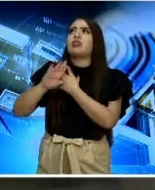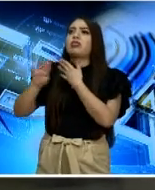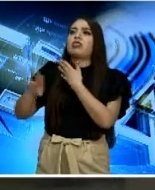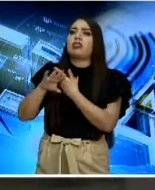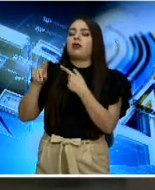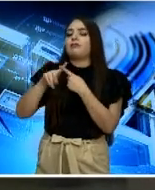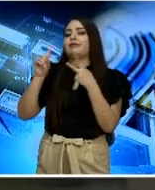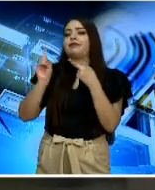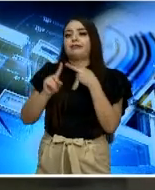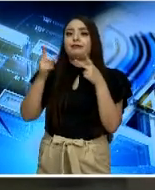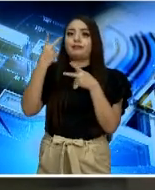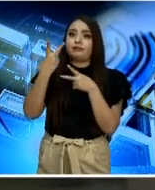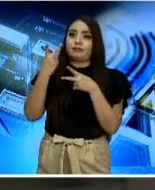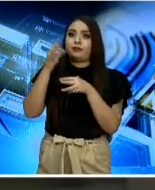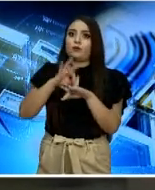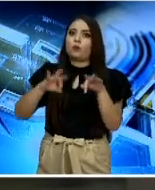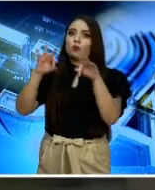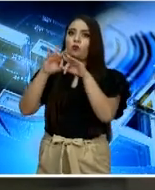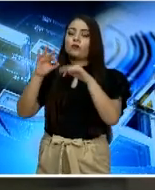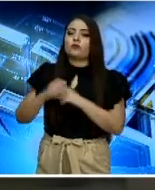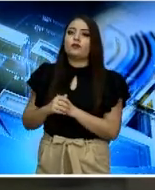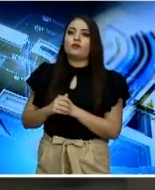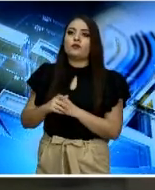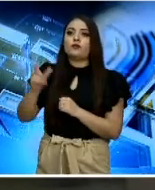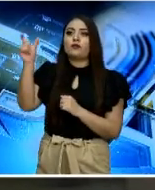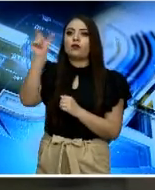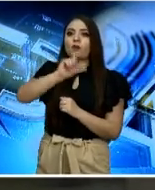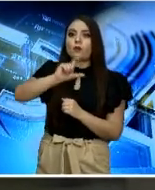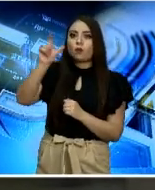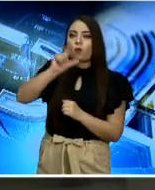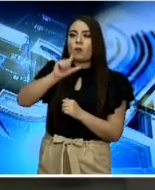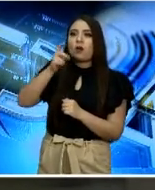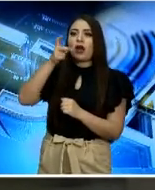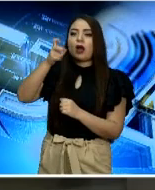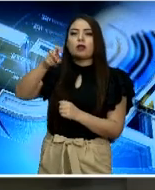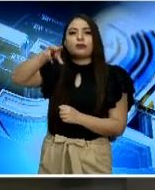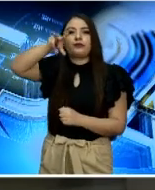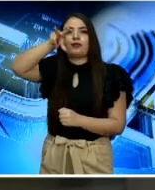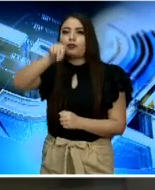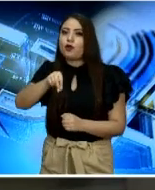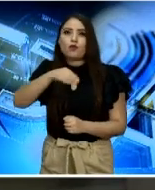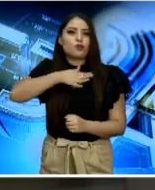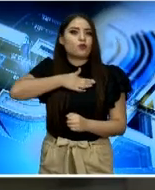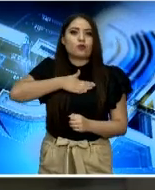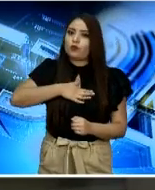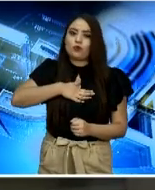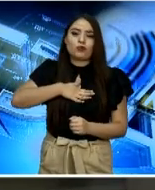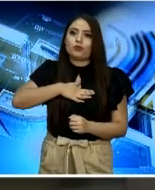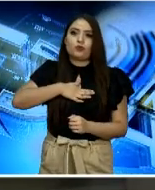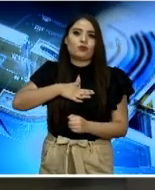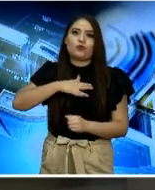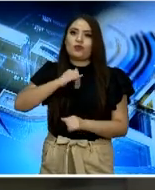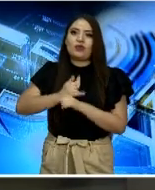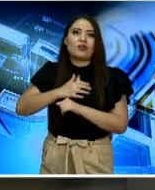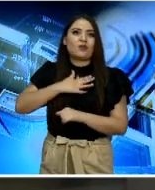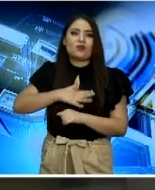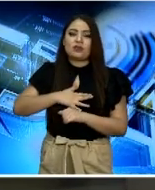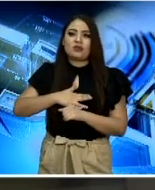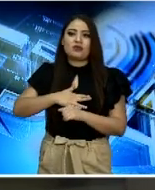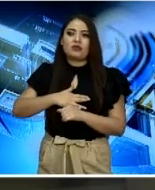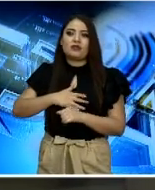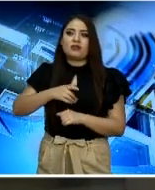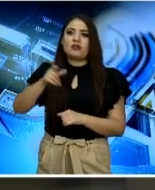importantes. Cuando hay un acto de injusticia, cuando hay un acto de... Nadie habla de dolo, ni